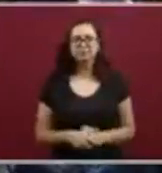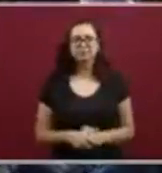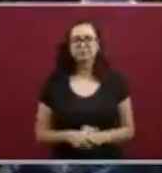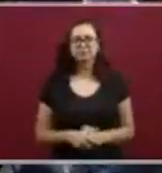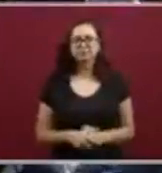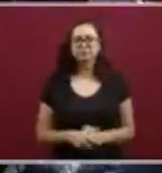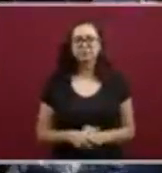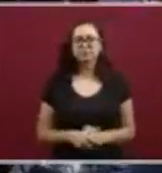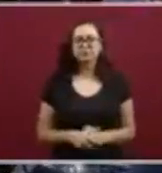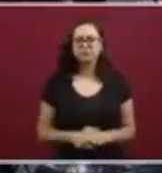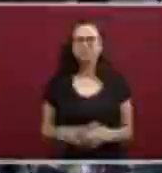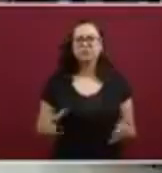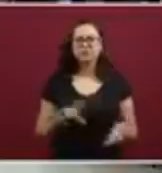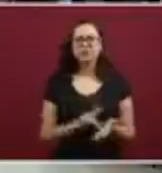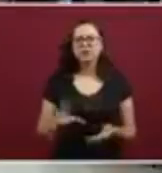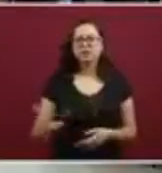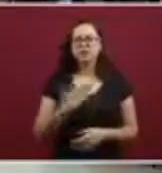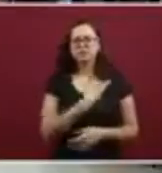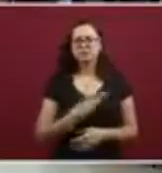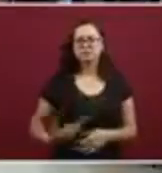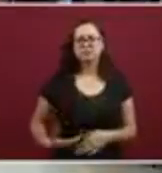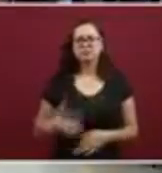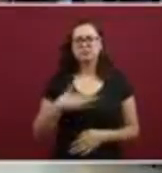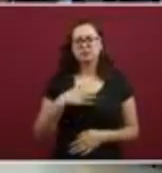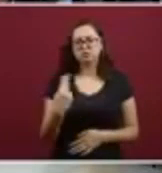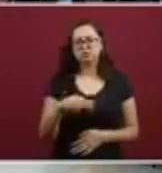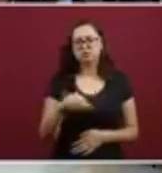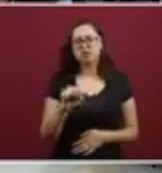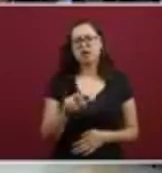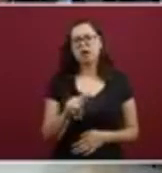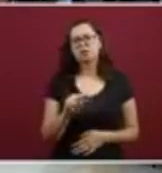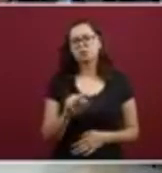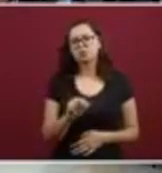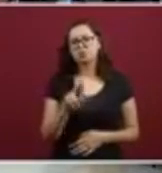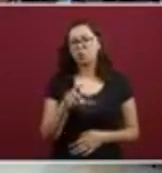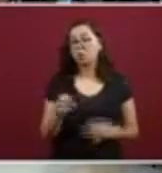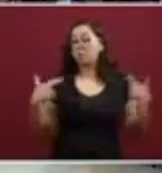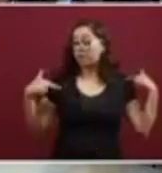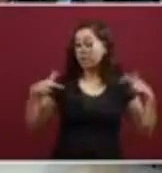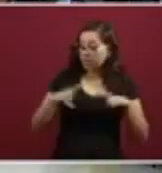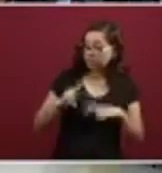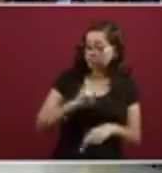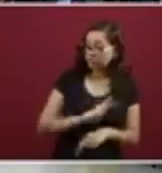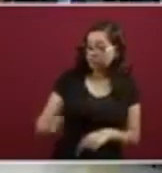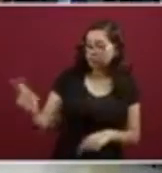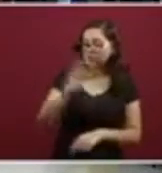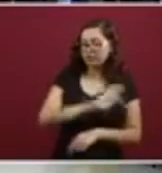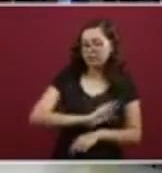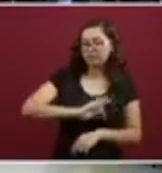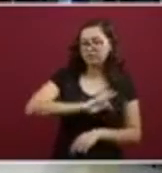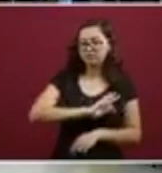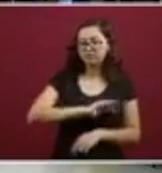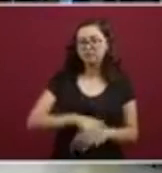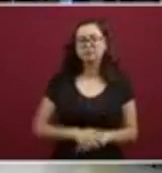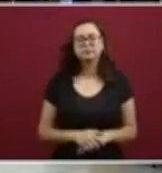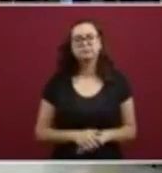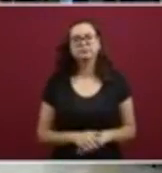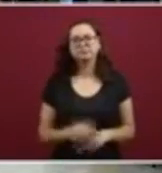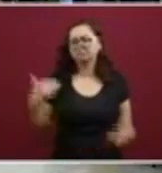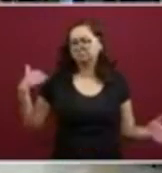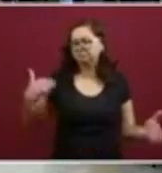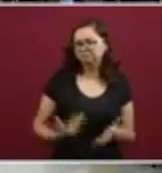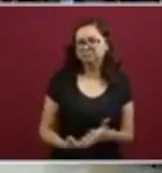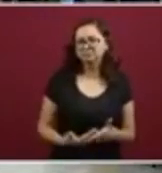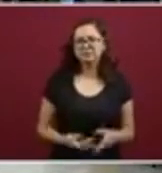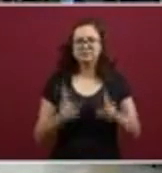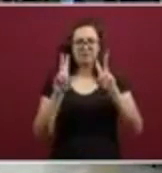Gracias, señor presidente. Arturo Páramo, Grupo Imagen. Felicidades, maestros. Señor, se ha publicado en los últimos días también acerca del tema de